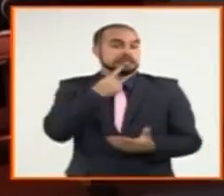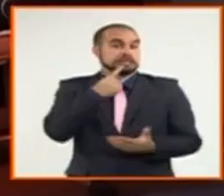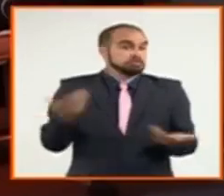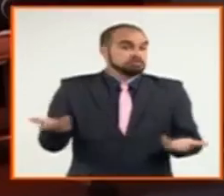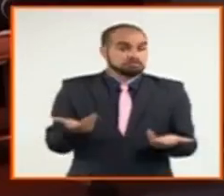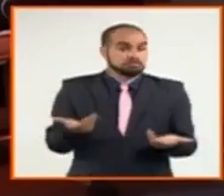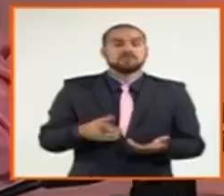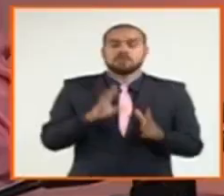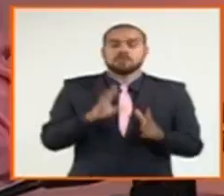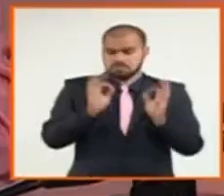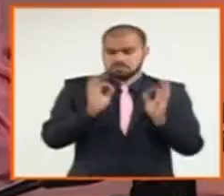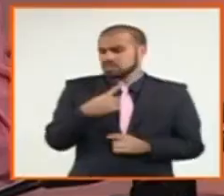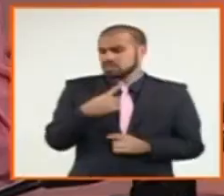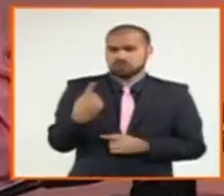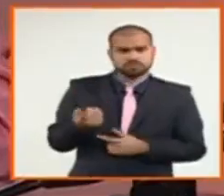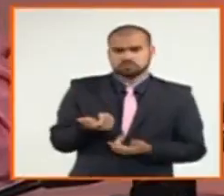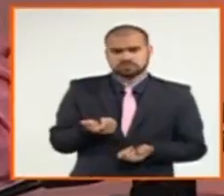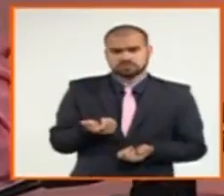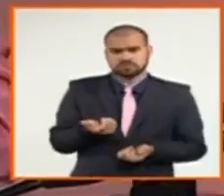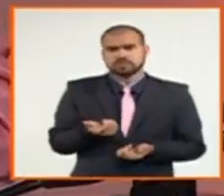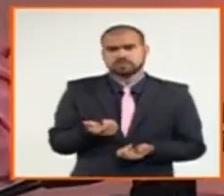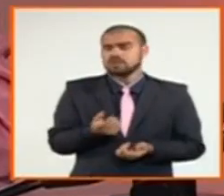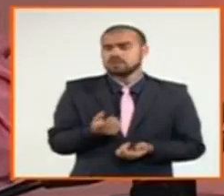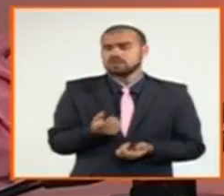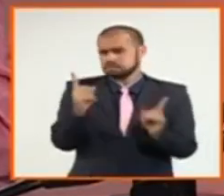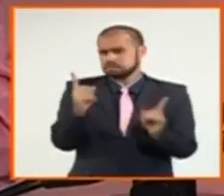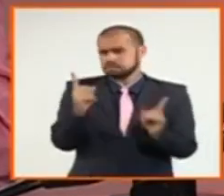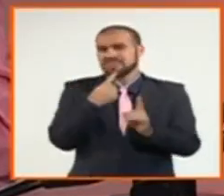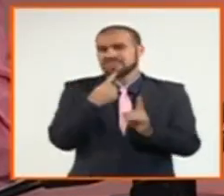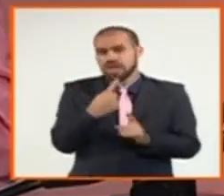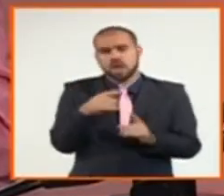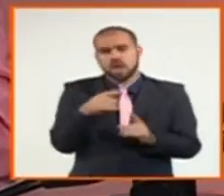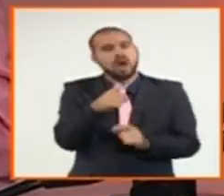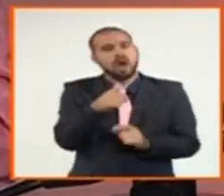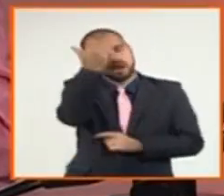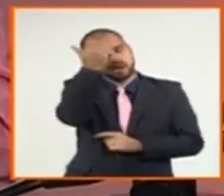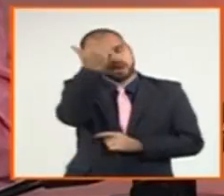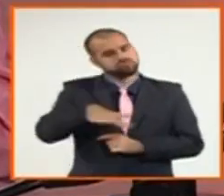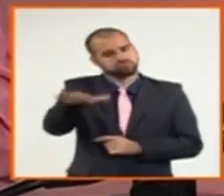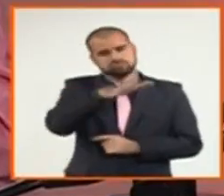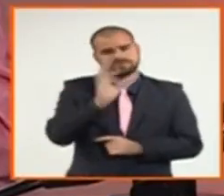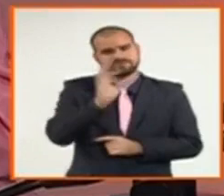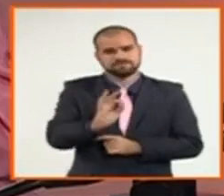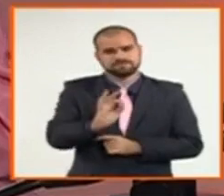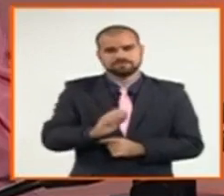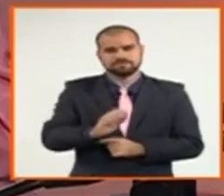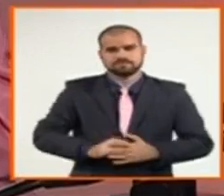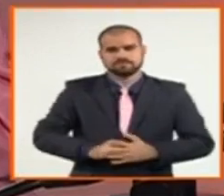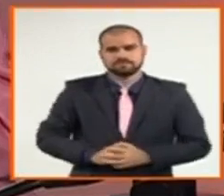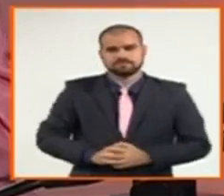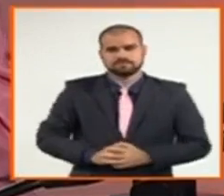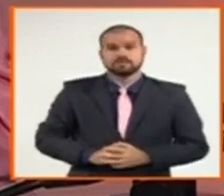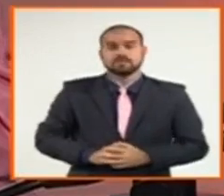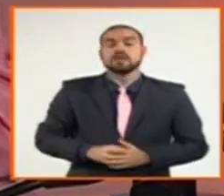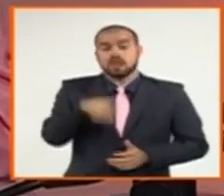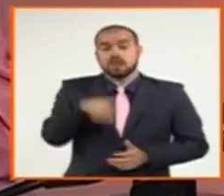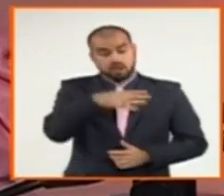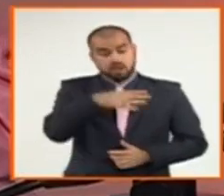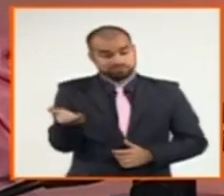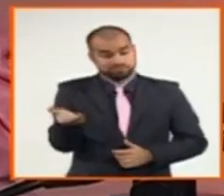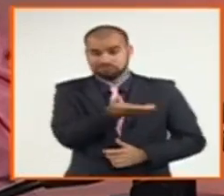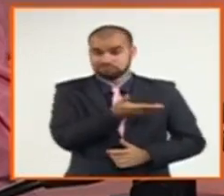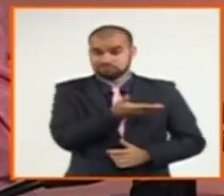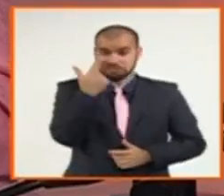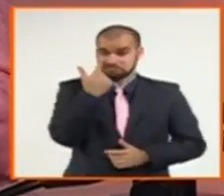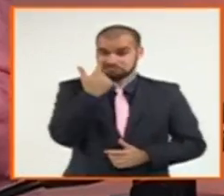Lisé, no me cabe otra, pero sí digo amor con amor se paga, decía José Martí, y ahí están los niños. Como ella decía